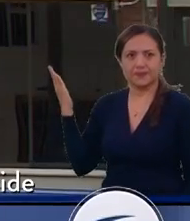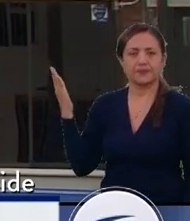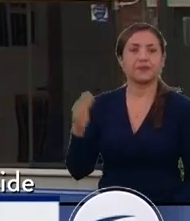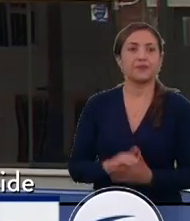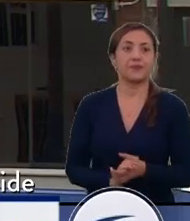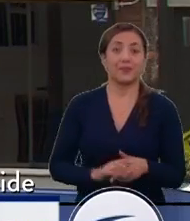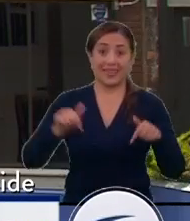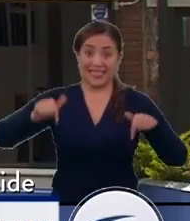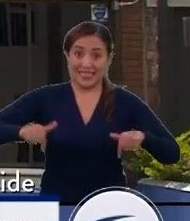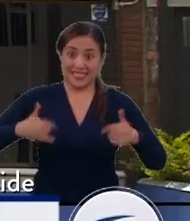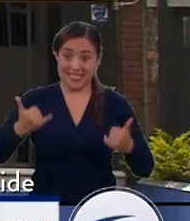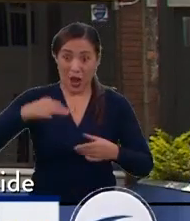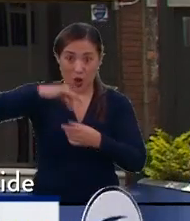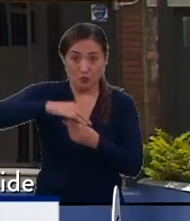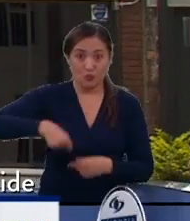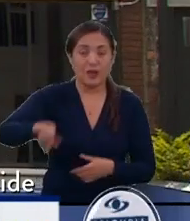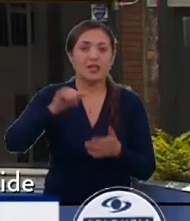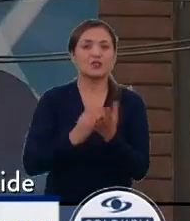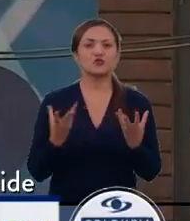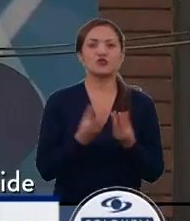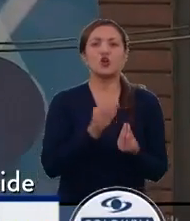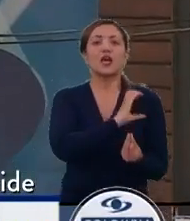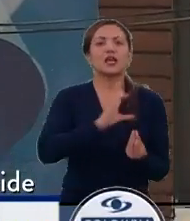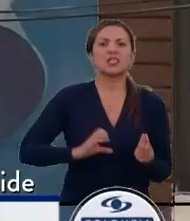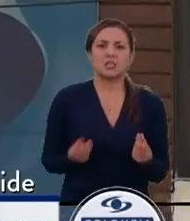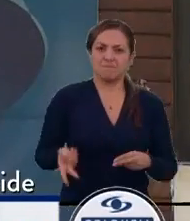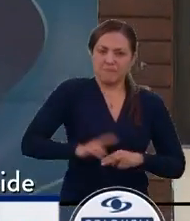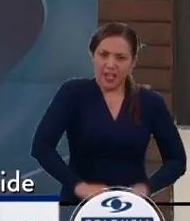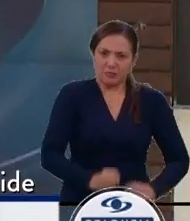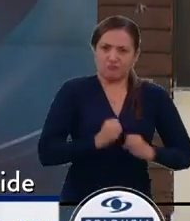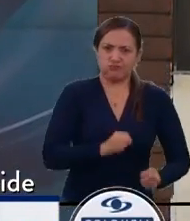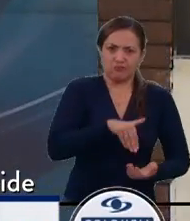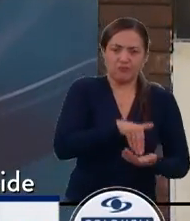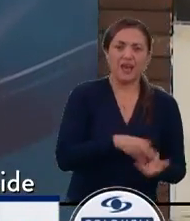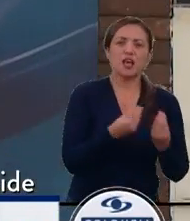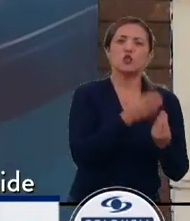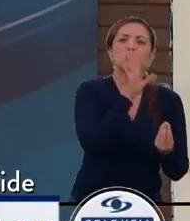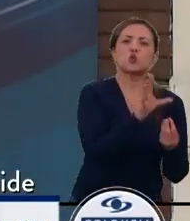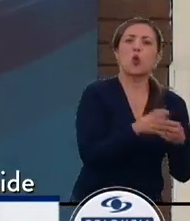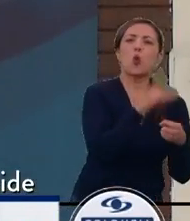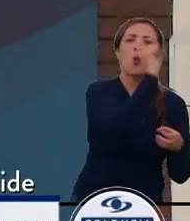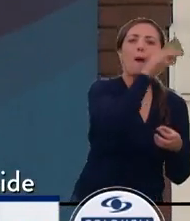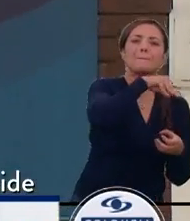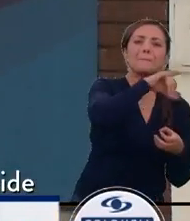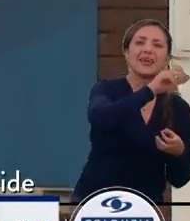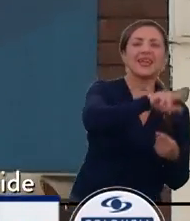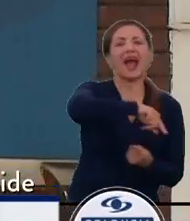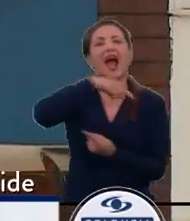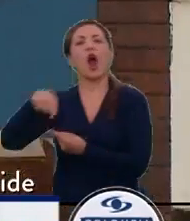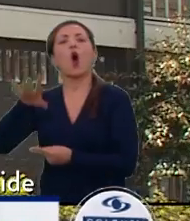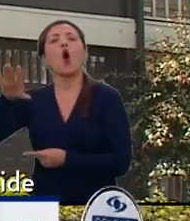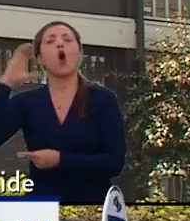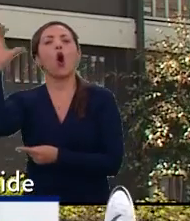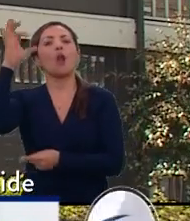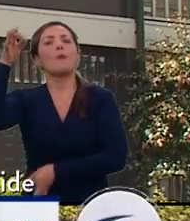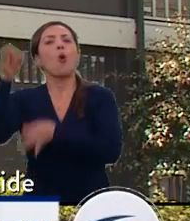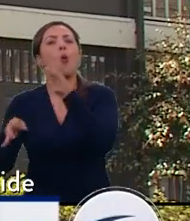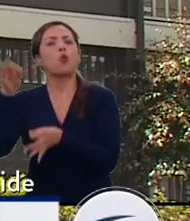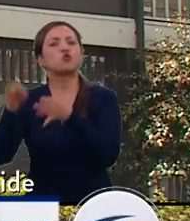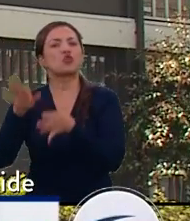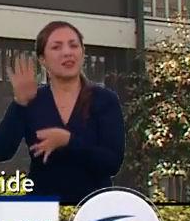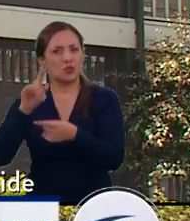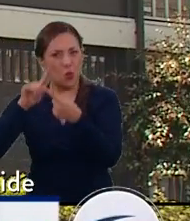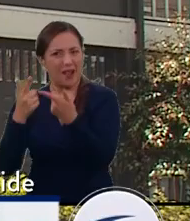Para esta elección, el movimiento cristiano llega fortalecido. El partido Mira y Colombia Justa Libre se sumaron a la ola de las coaliciones y presentaron una